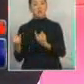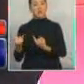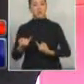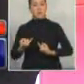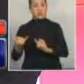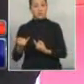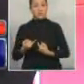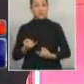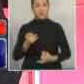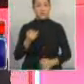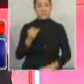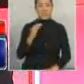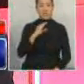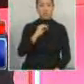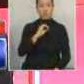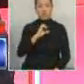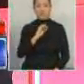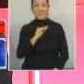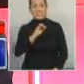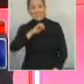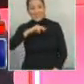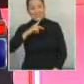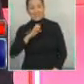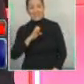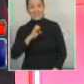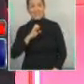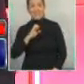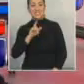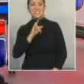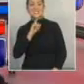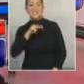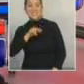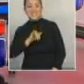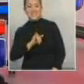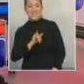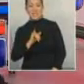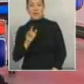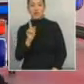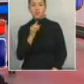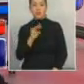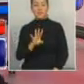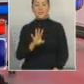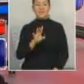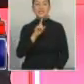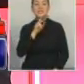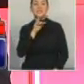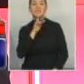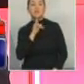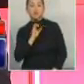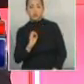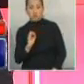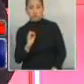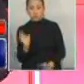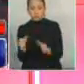desigualdad, que es el coeficiente de Gini, pero como no solo depende de los tributos, lo que yo te puedo decir es